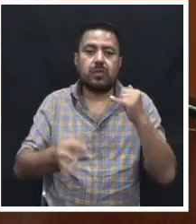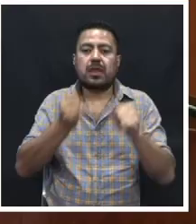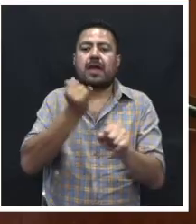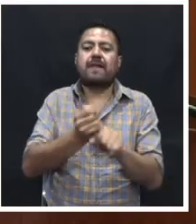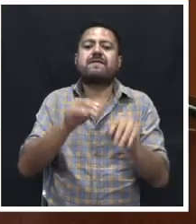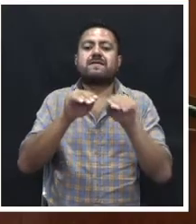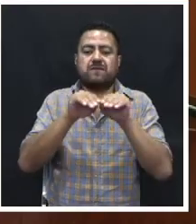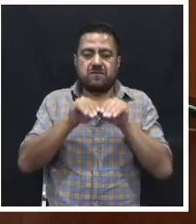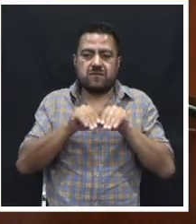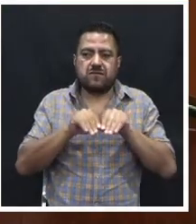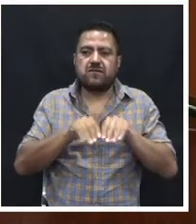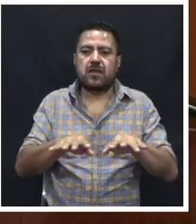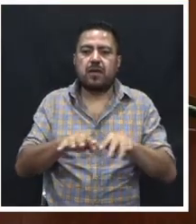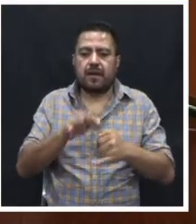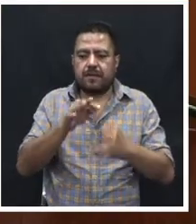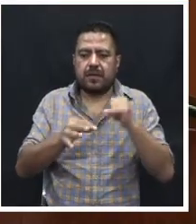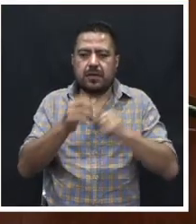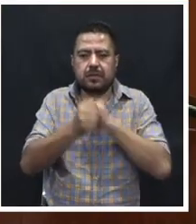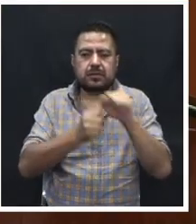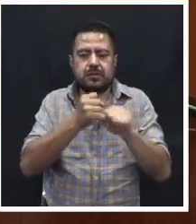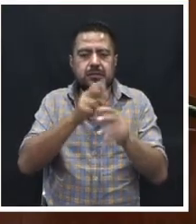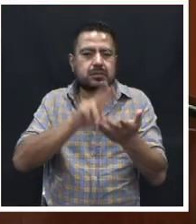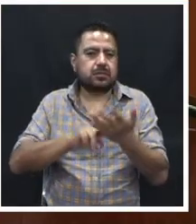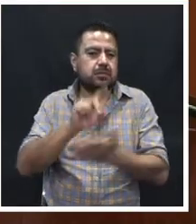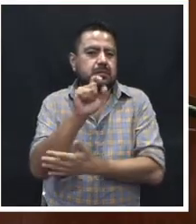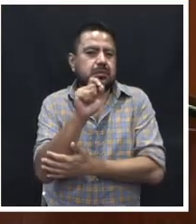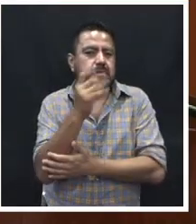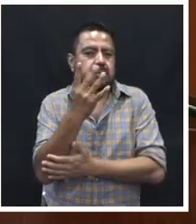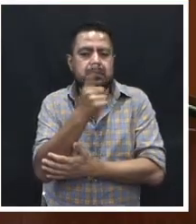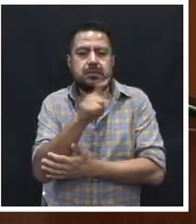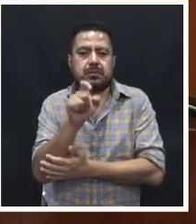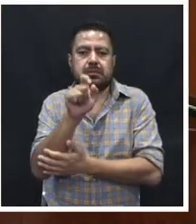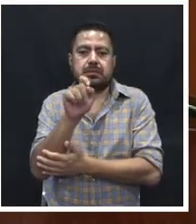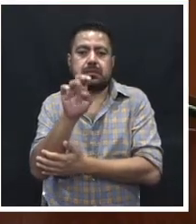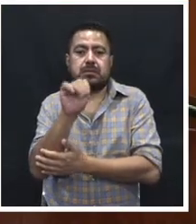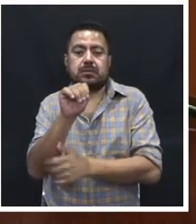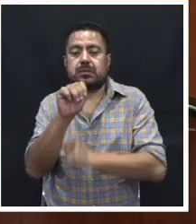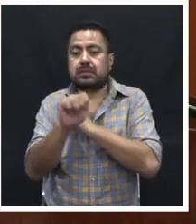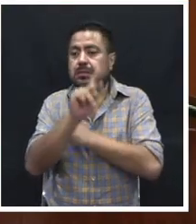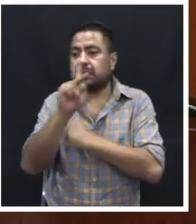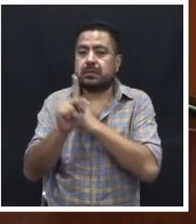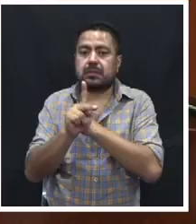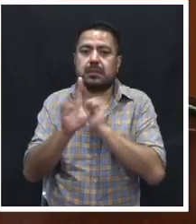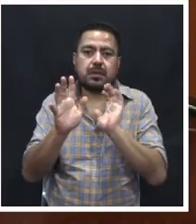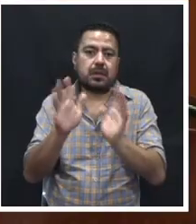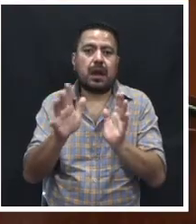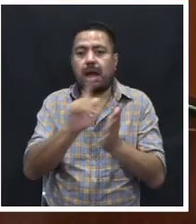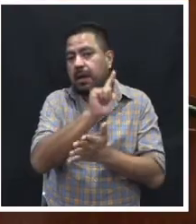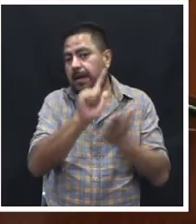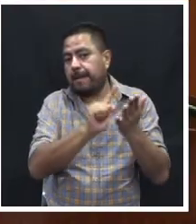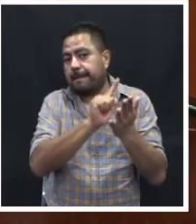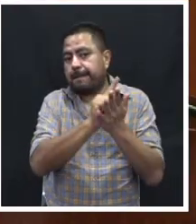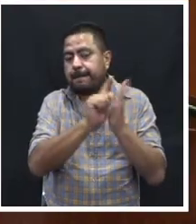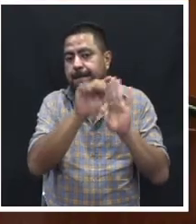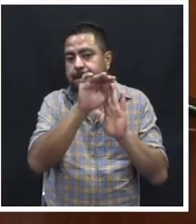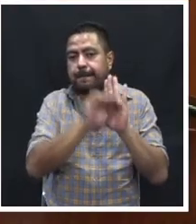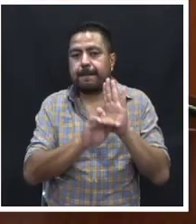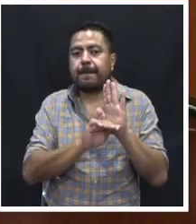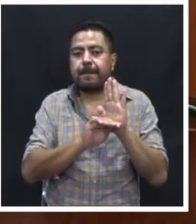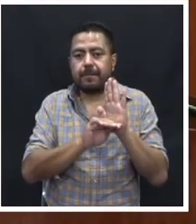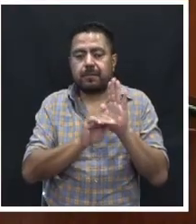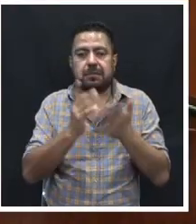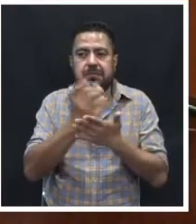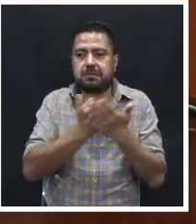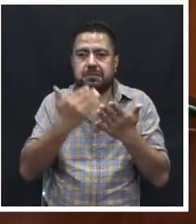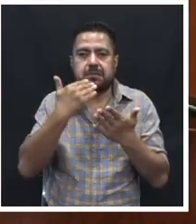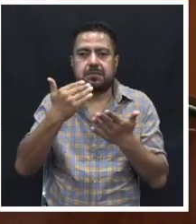órgano, a finales de 2024 más de 139 países contaban ya con leyes que garantizan acceso a